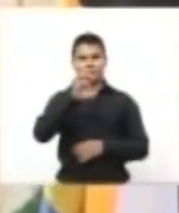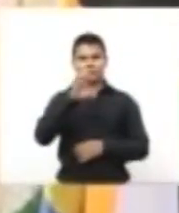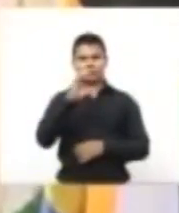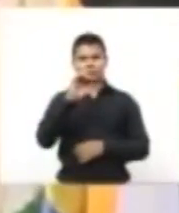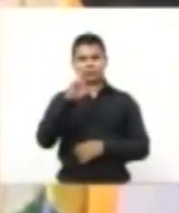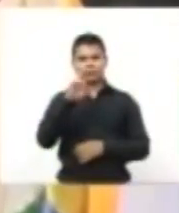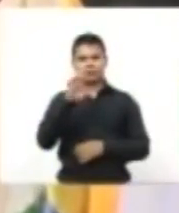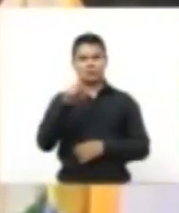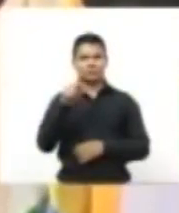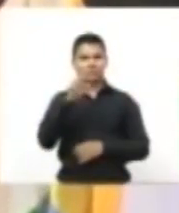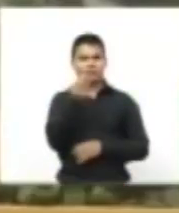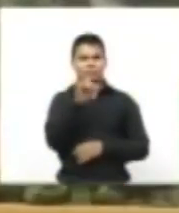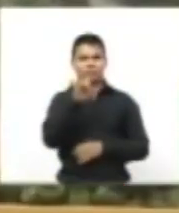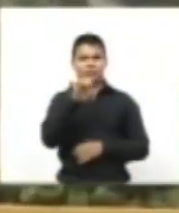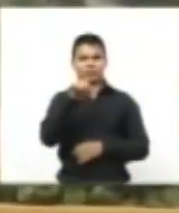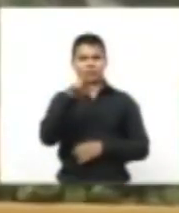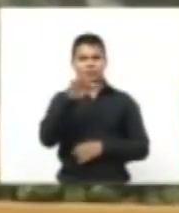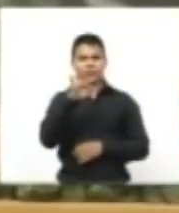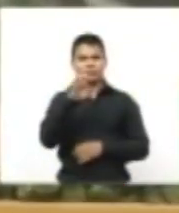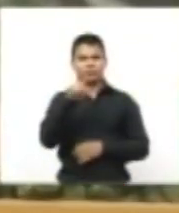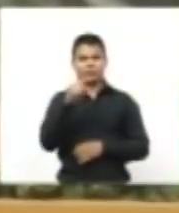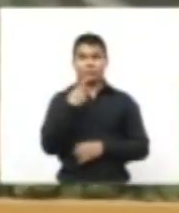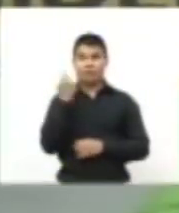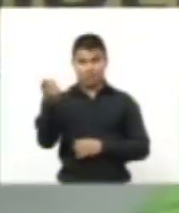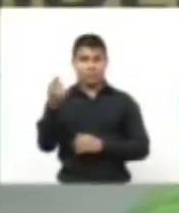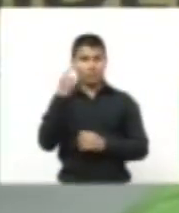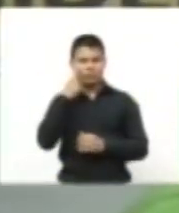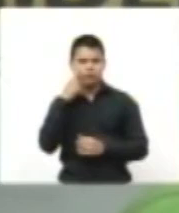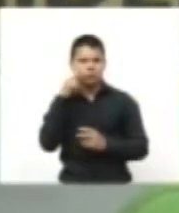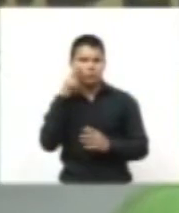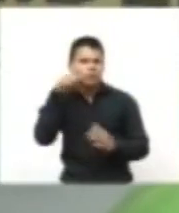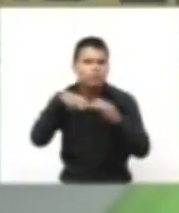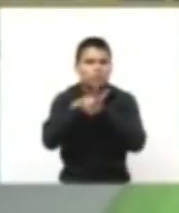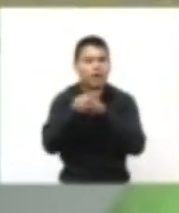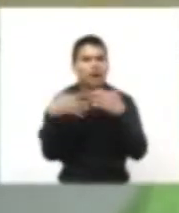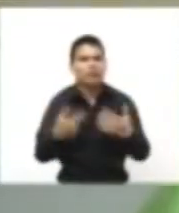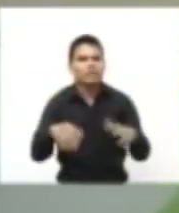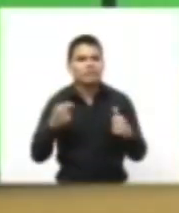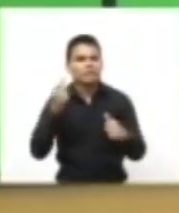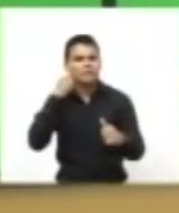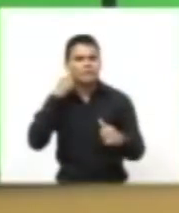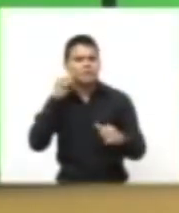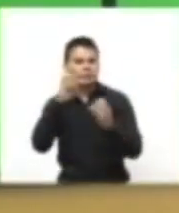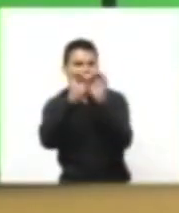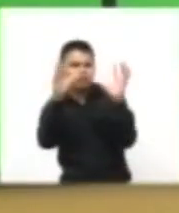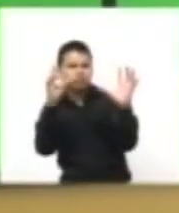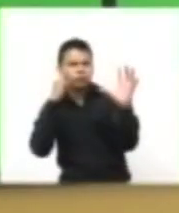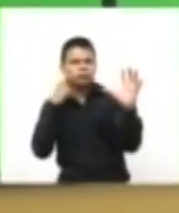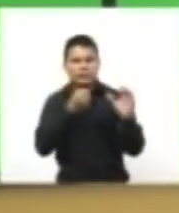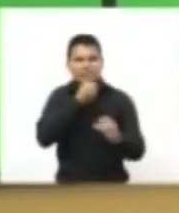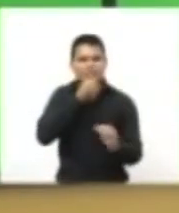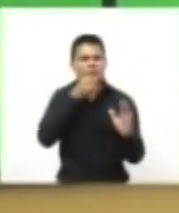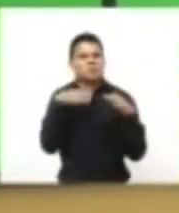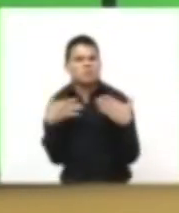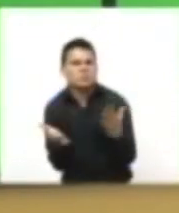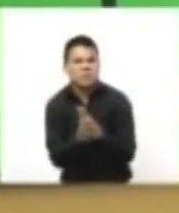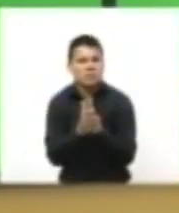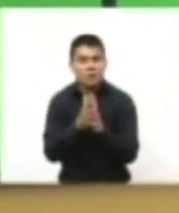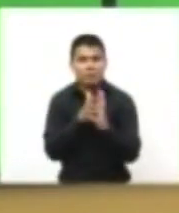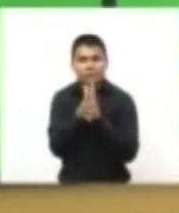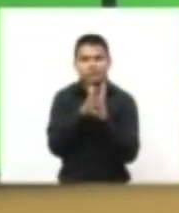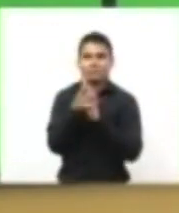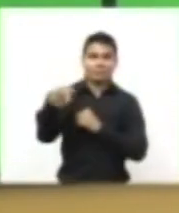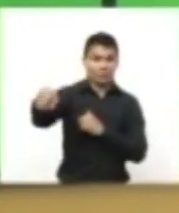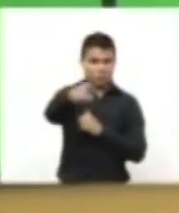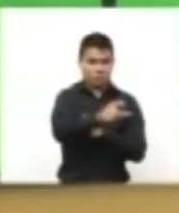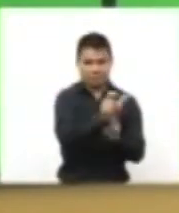Ellos vislumbraron los cambios de los nuevos tiempos que vendrán para la televisión. A todos ustedes televidentes de la región y del país,